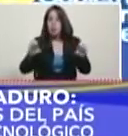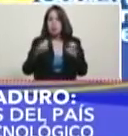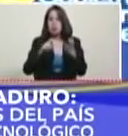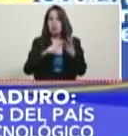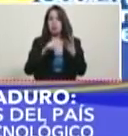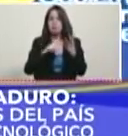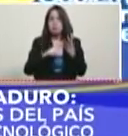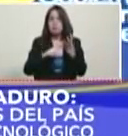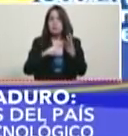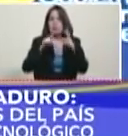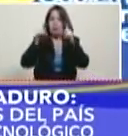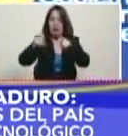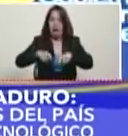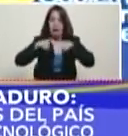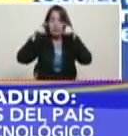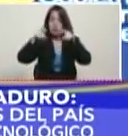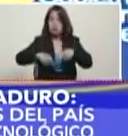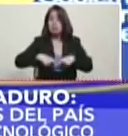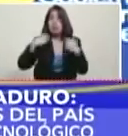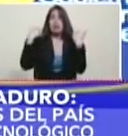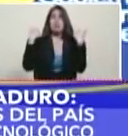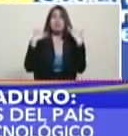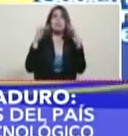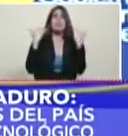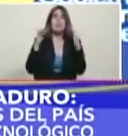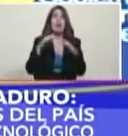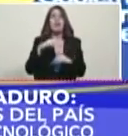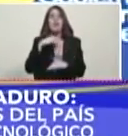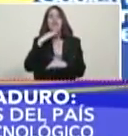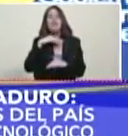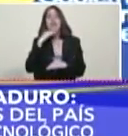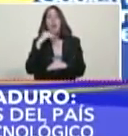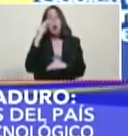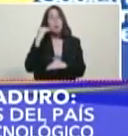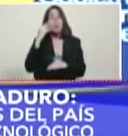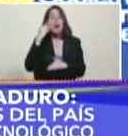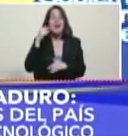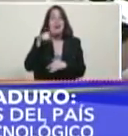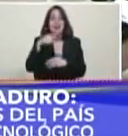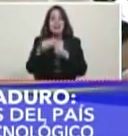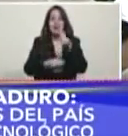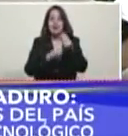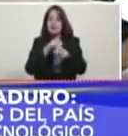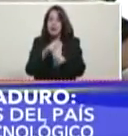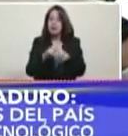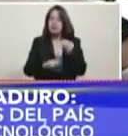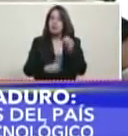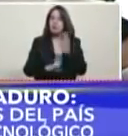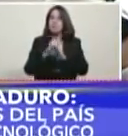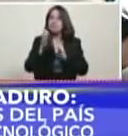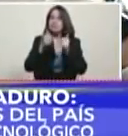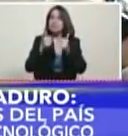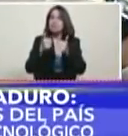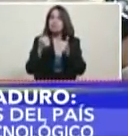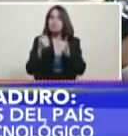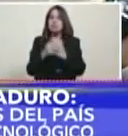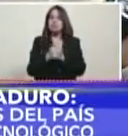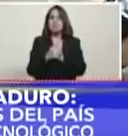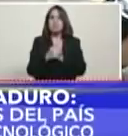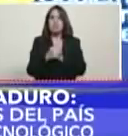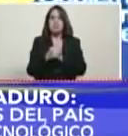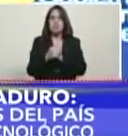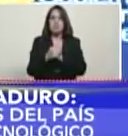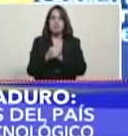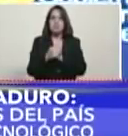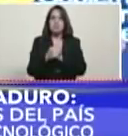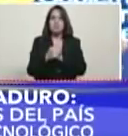agricultura. Ya hay experiencias aplicadas, exitosas, que señalan el camino. Ha llegado la